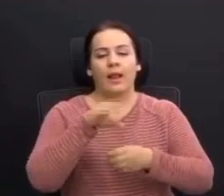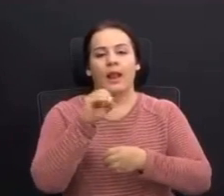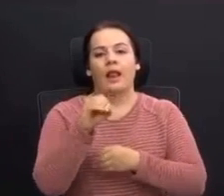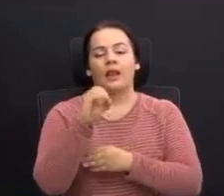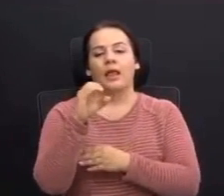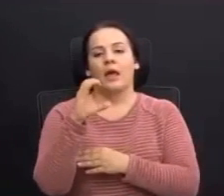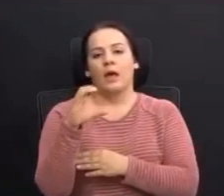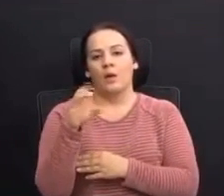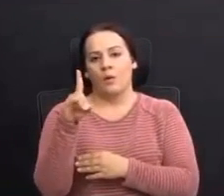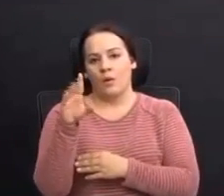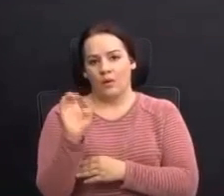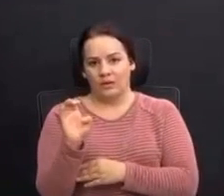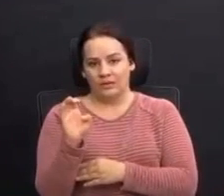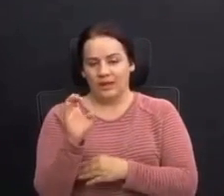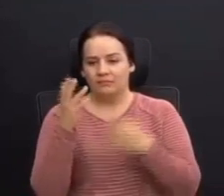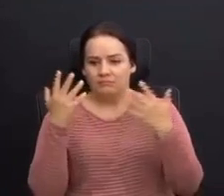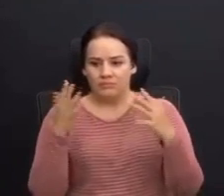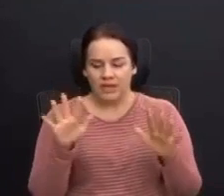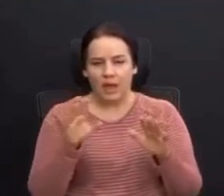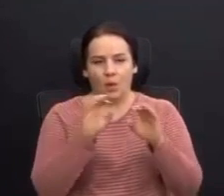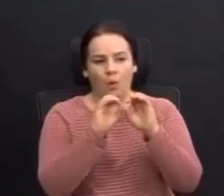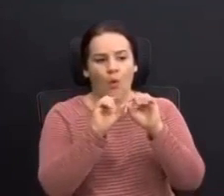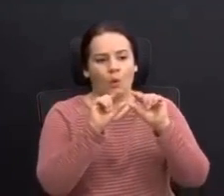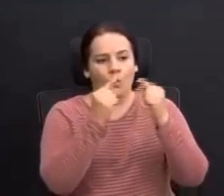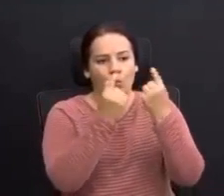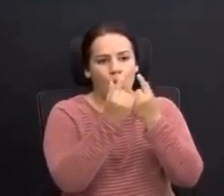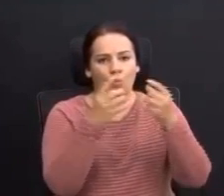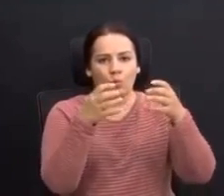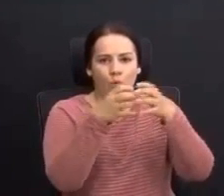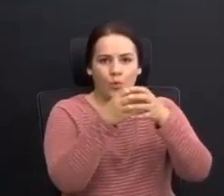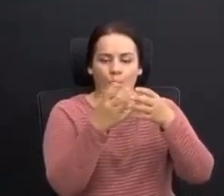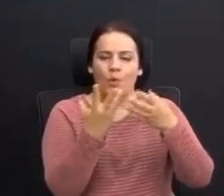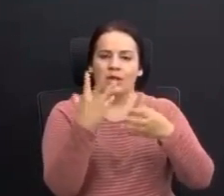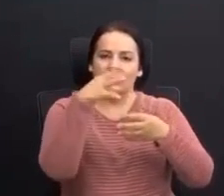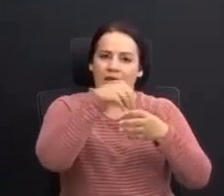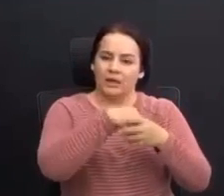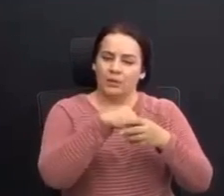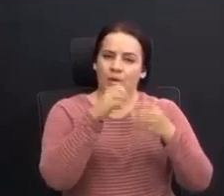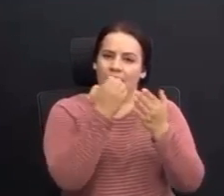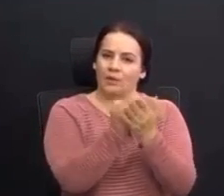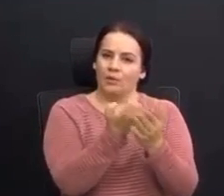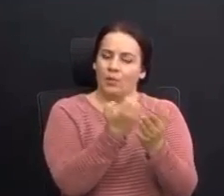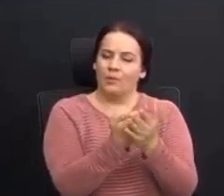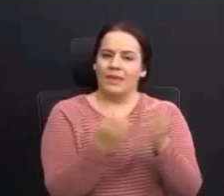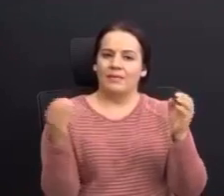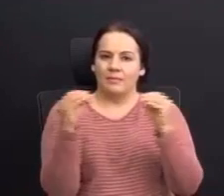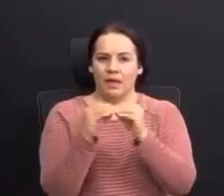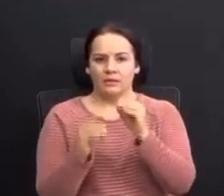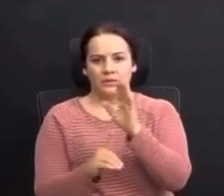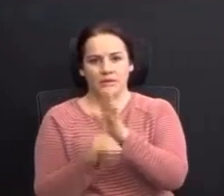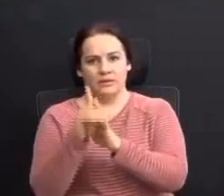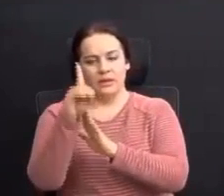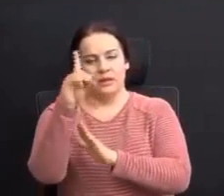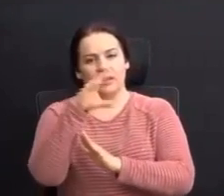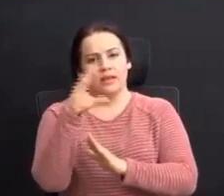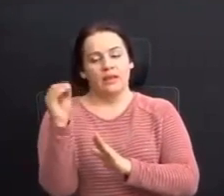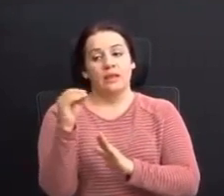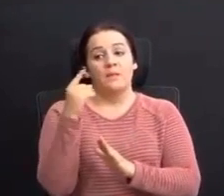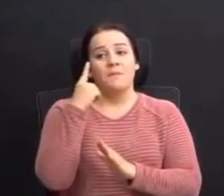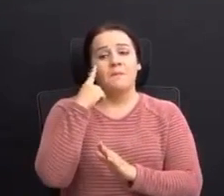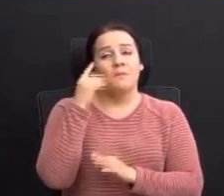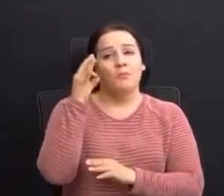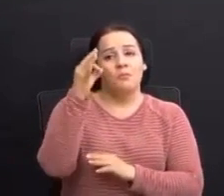y el Desarrollo Económico, un grupo que es considerado integrar ahí son las economías más desarrolladas o en vísperas de tener